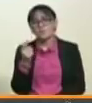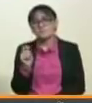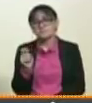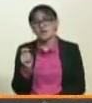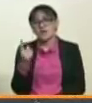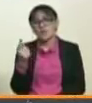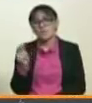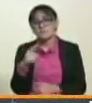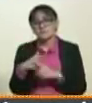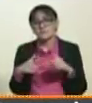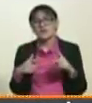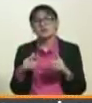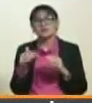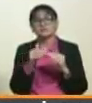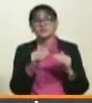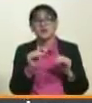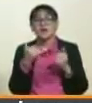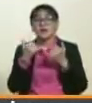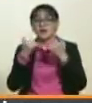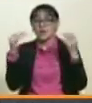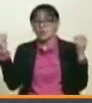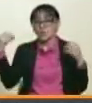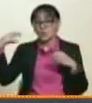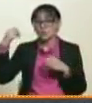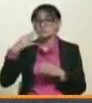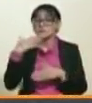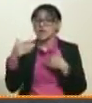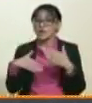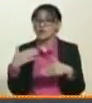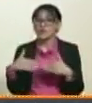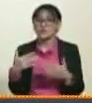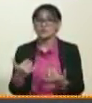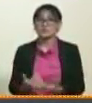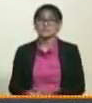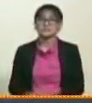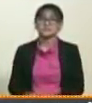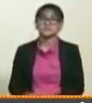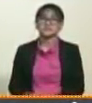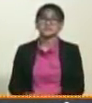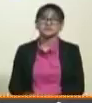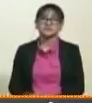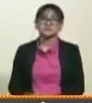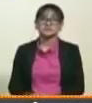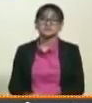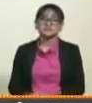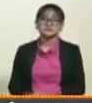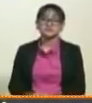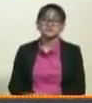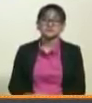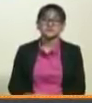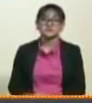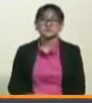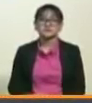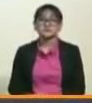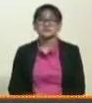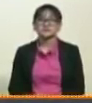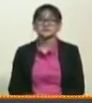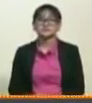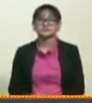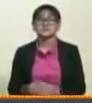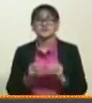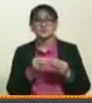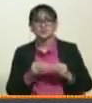nosotros empezamos a estabilizar el sistema de hecho hoy en debería entrar la planta ramón laguna la 17 que estaba en mantenimiento